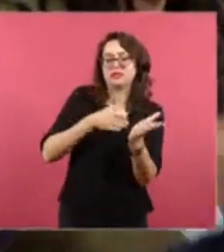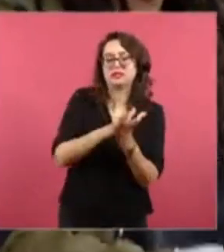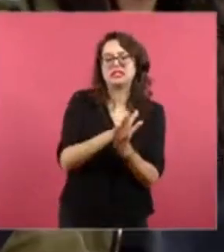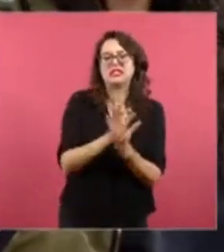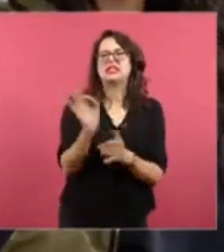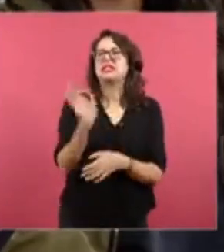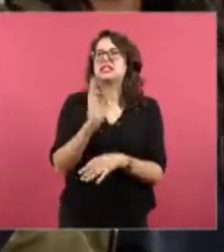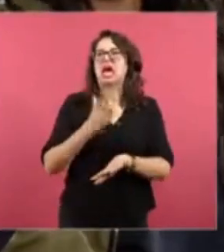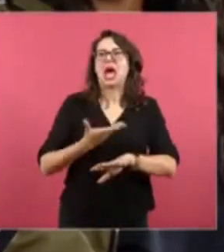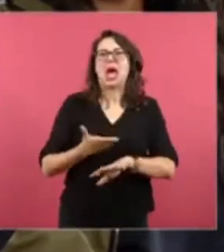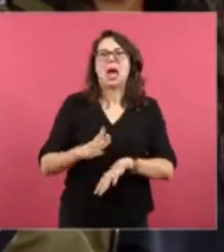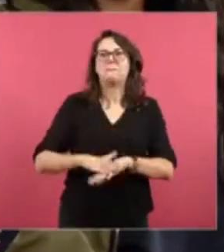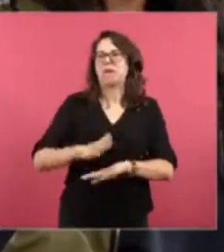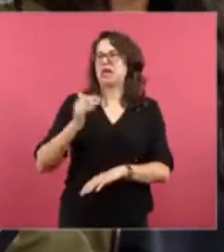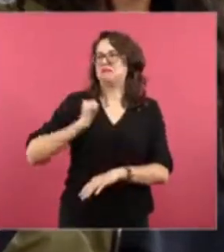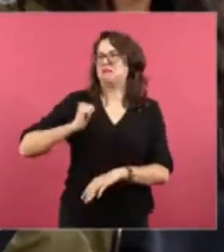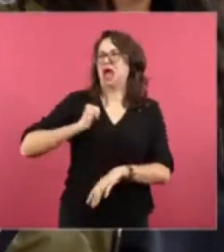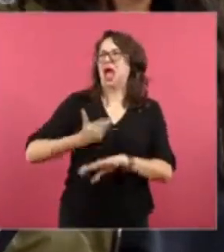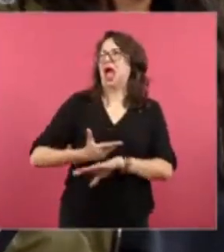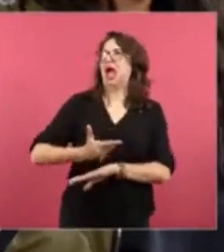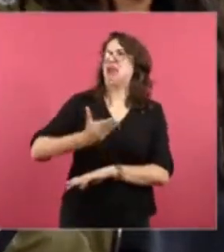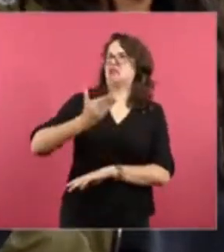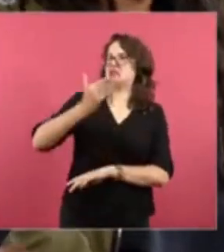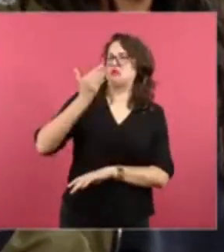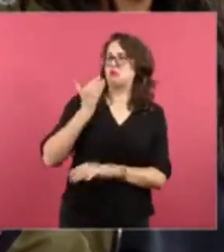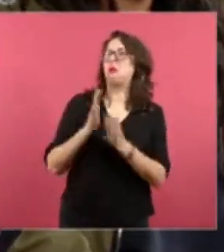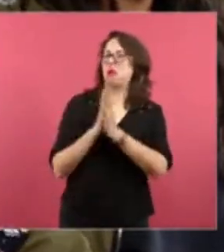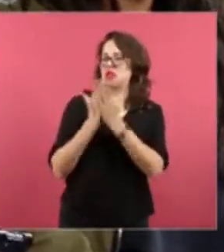muy anteriores. Entonces, pues